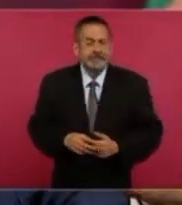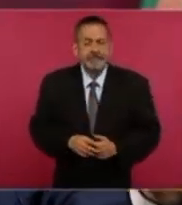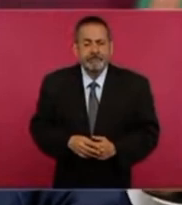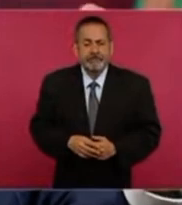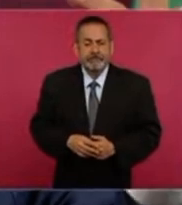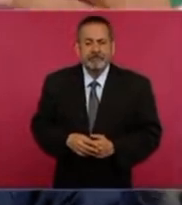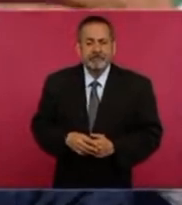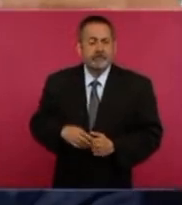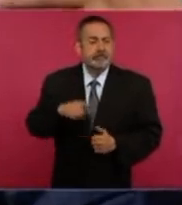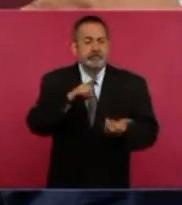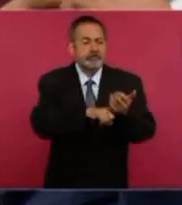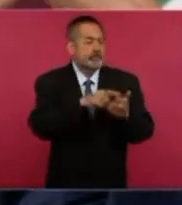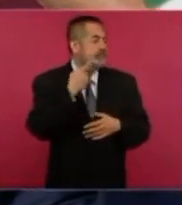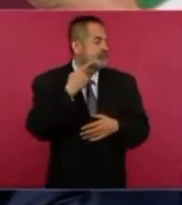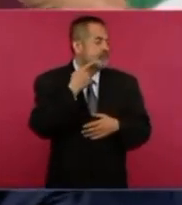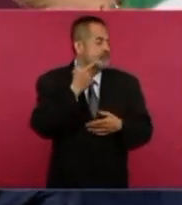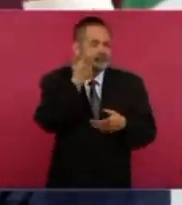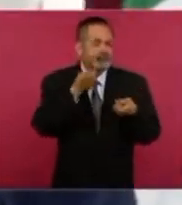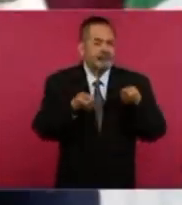con propósitos políticos,